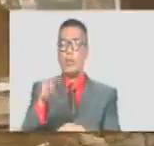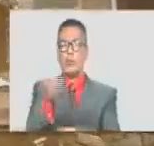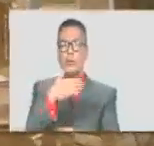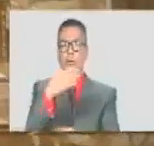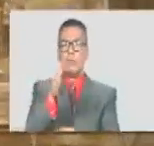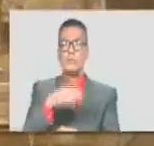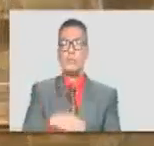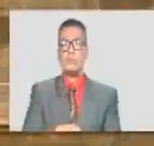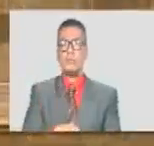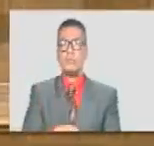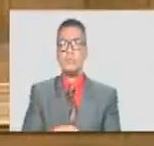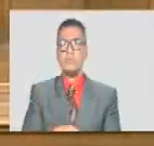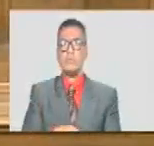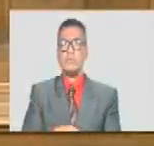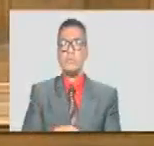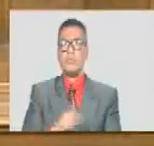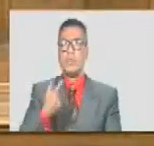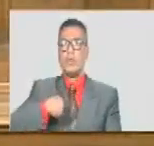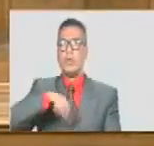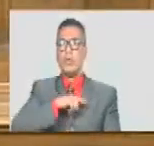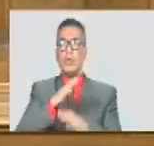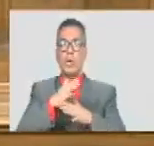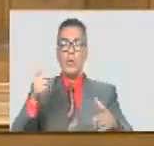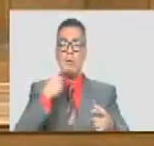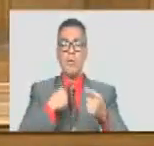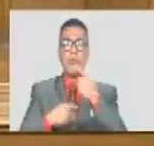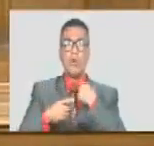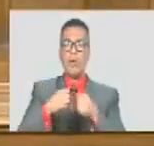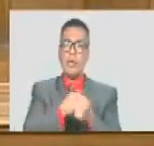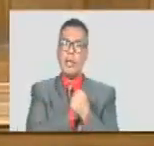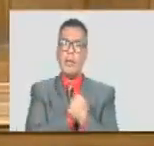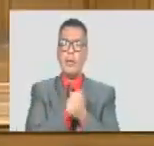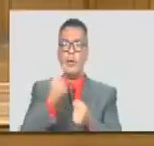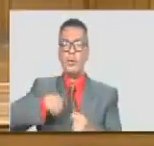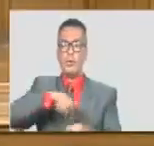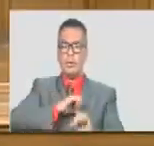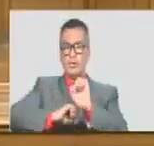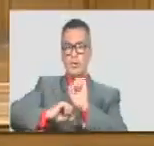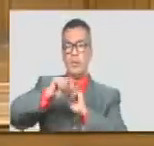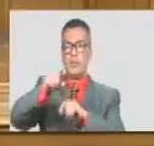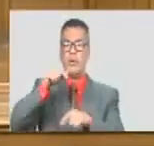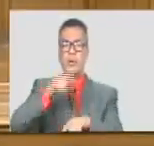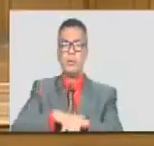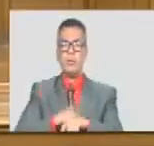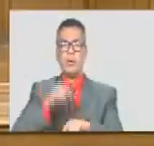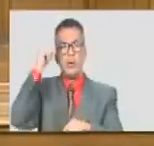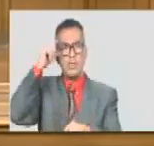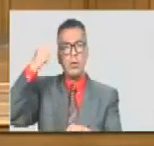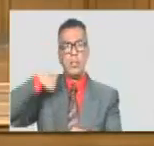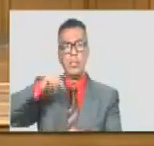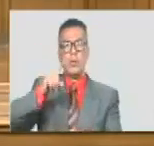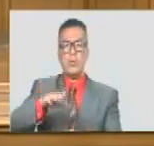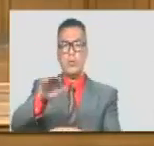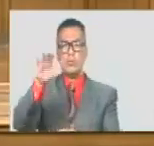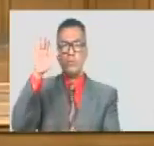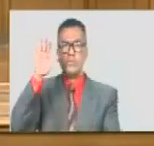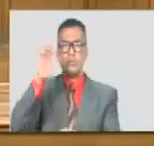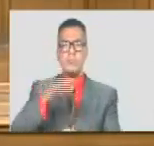bandera, nuestro gran tricolor, esa que amamos y defendemos. Por eso hoy tenemos un gran